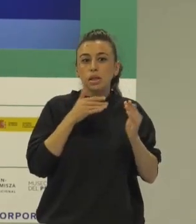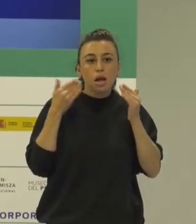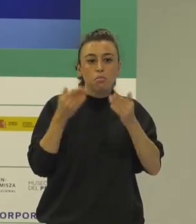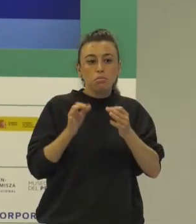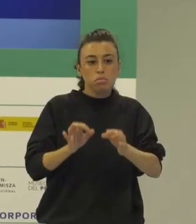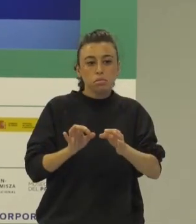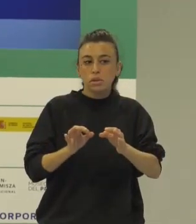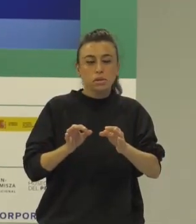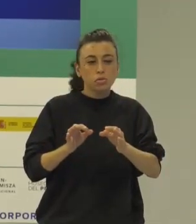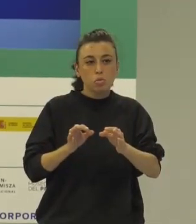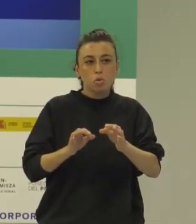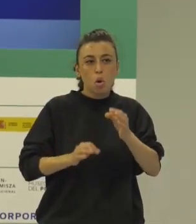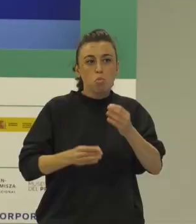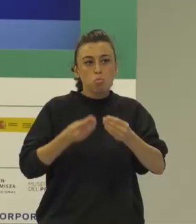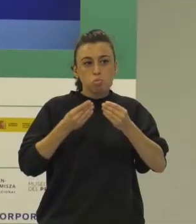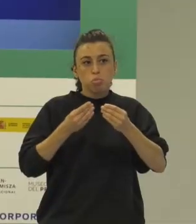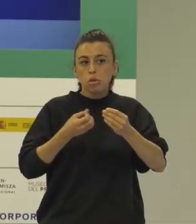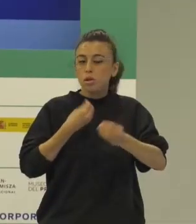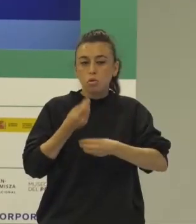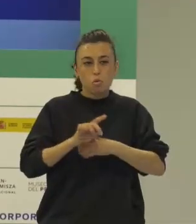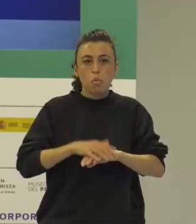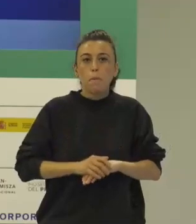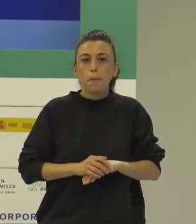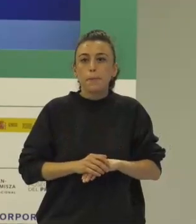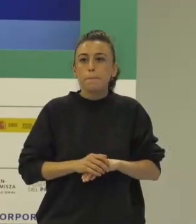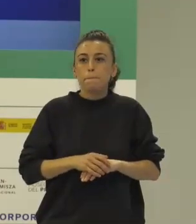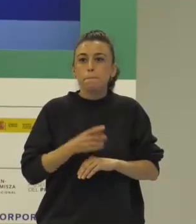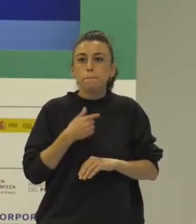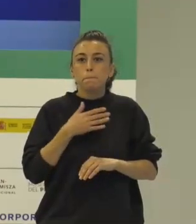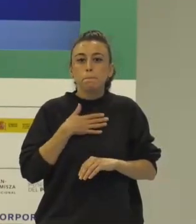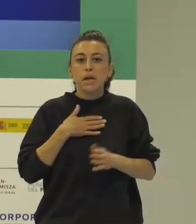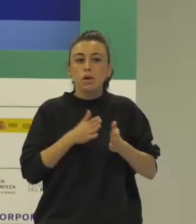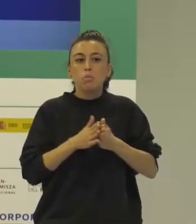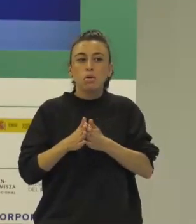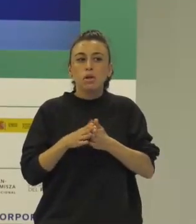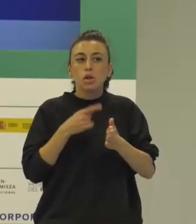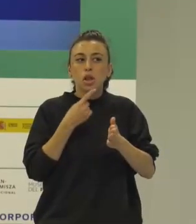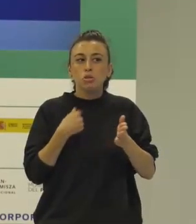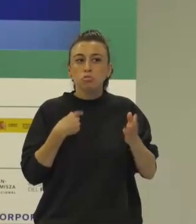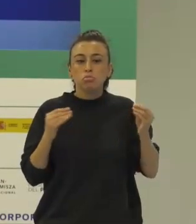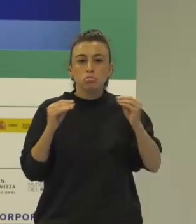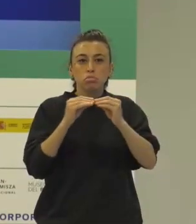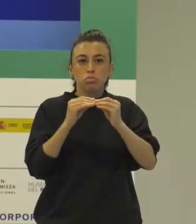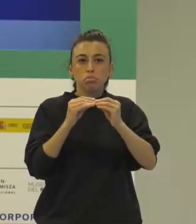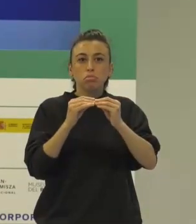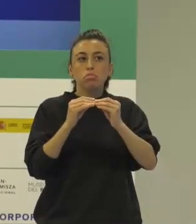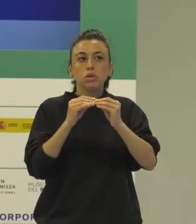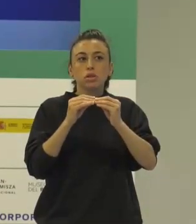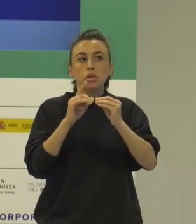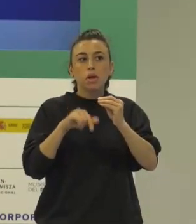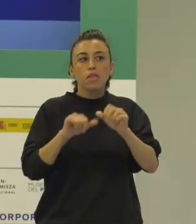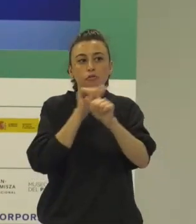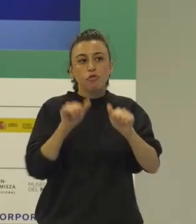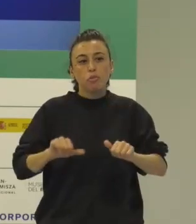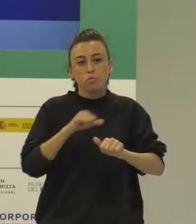Edith. Bien, yo comparto lo que plantean mis colegas, y de manera particular en el